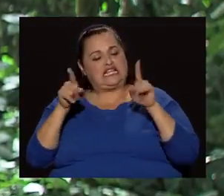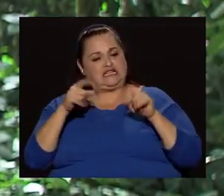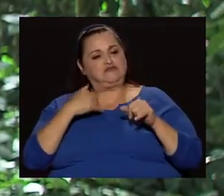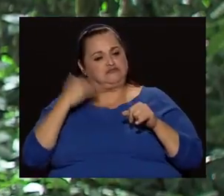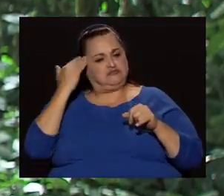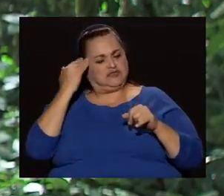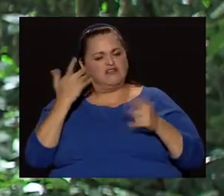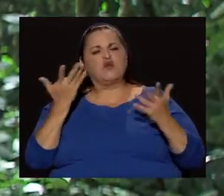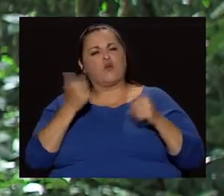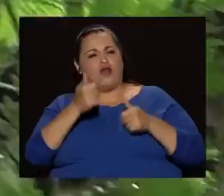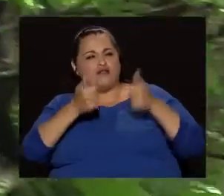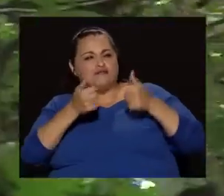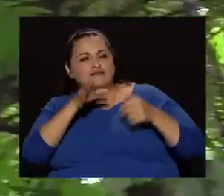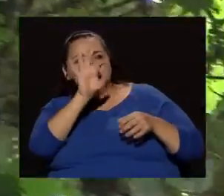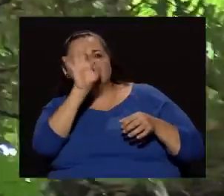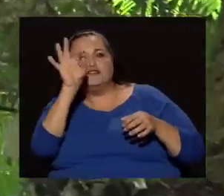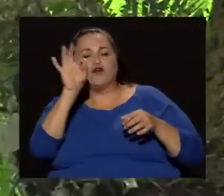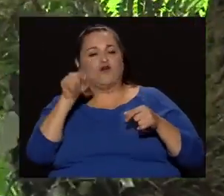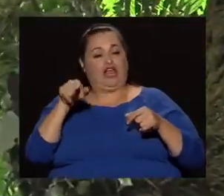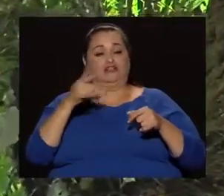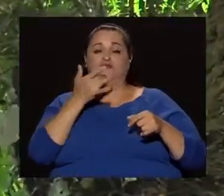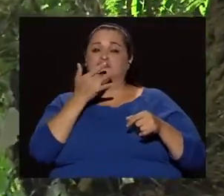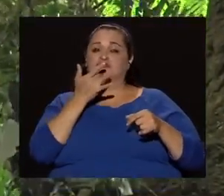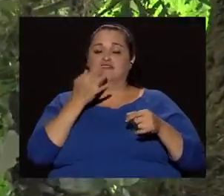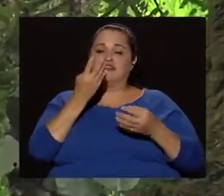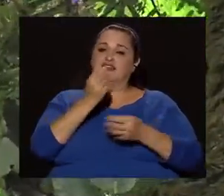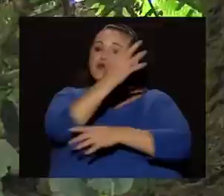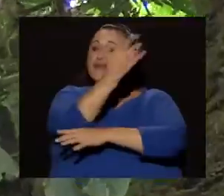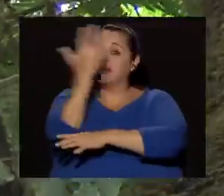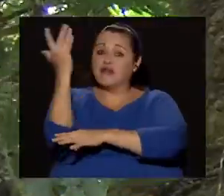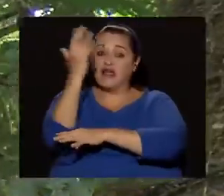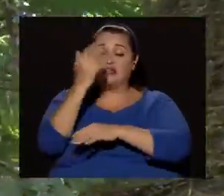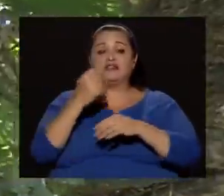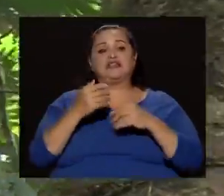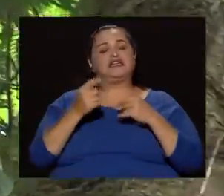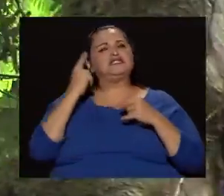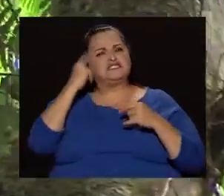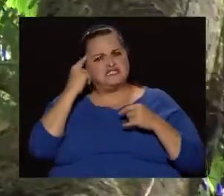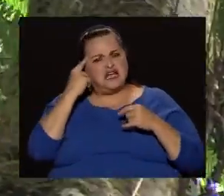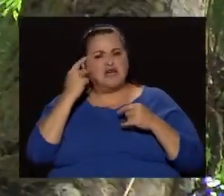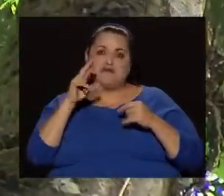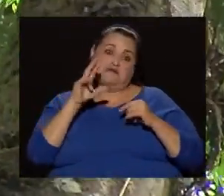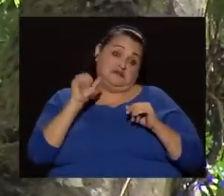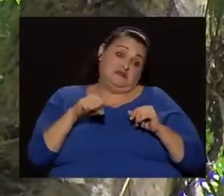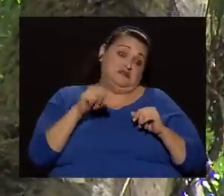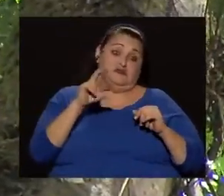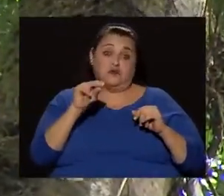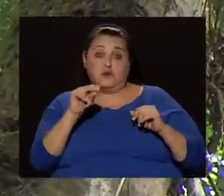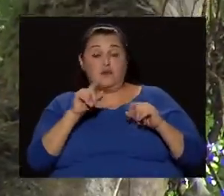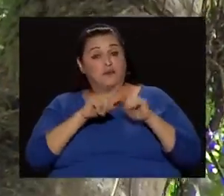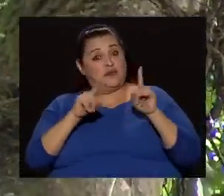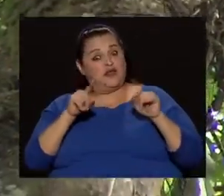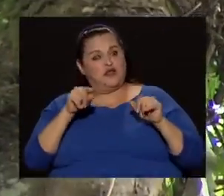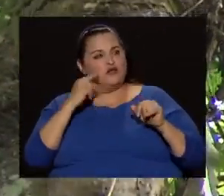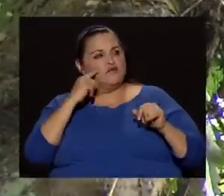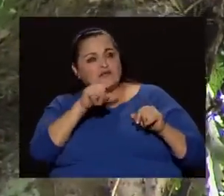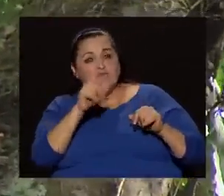aunque sabiéndolo no, pero ellos son plantas que les ayudan a eliminar